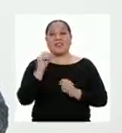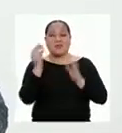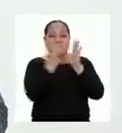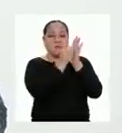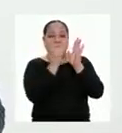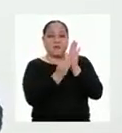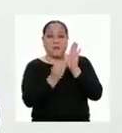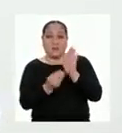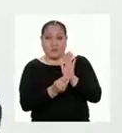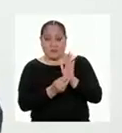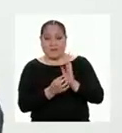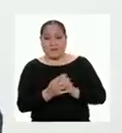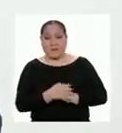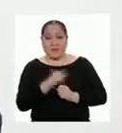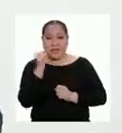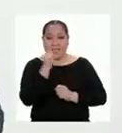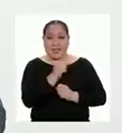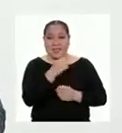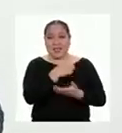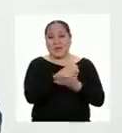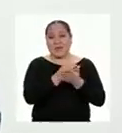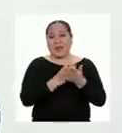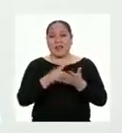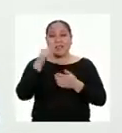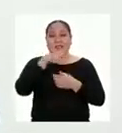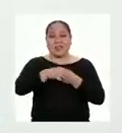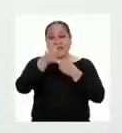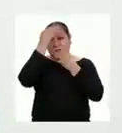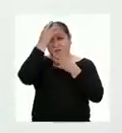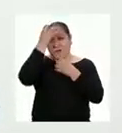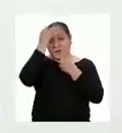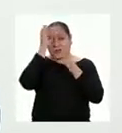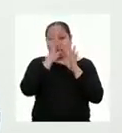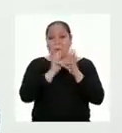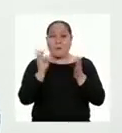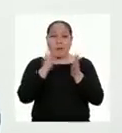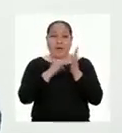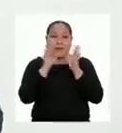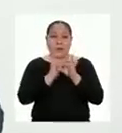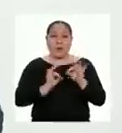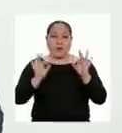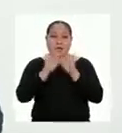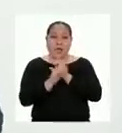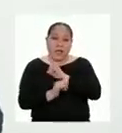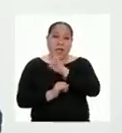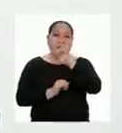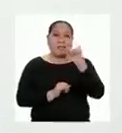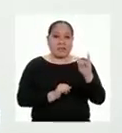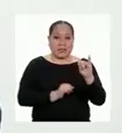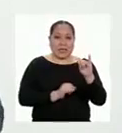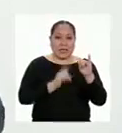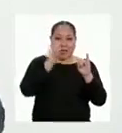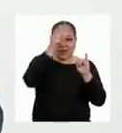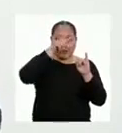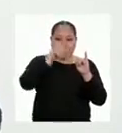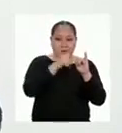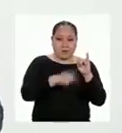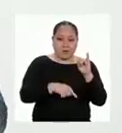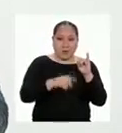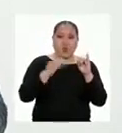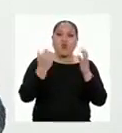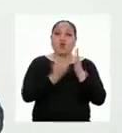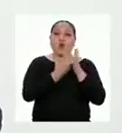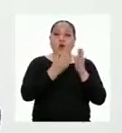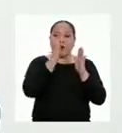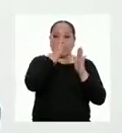un mismo nivel. En ese sentido, la información principal va a la izquierda y cada llave abre un nuevo